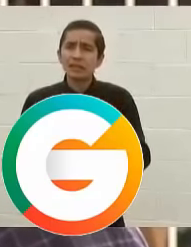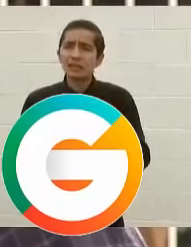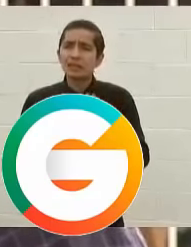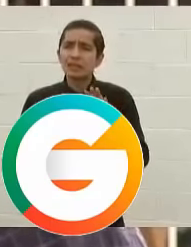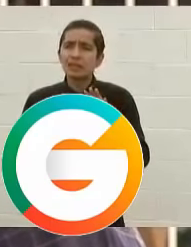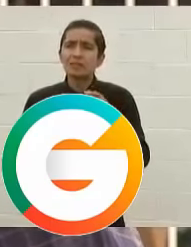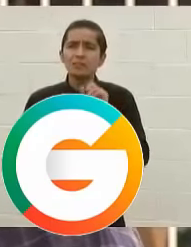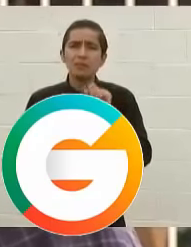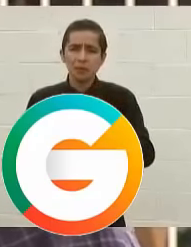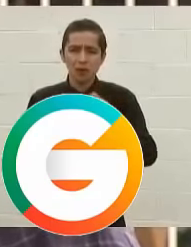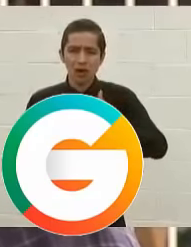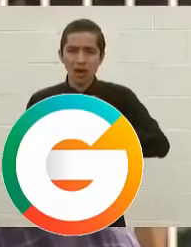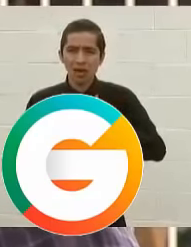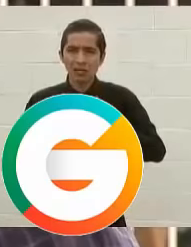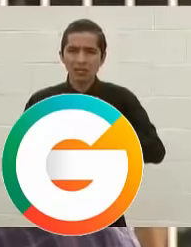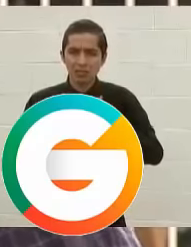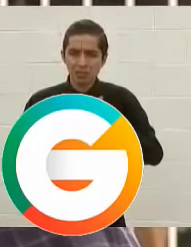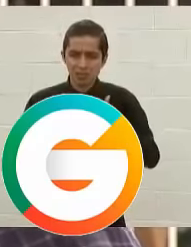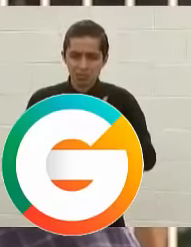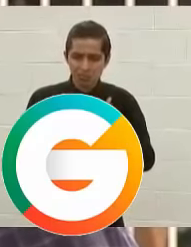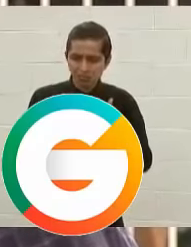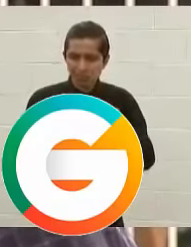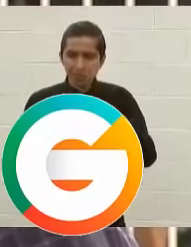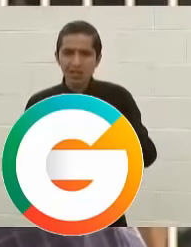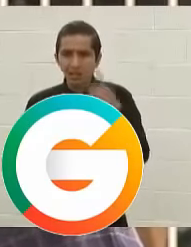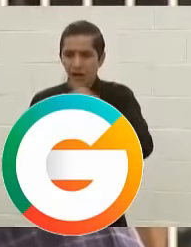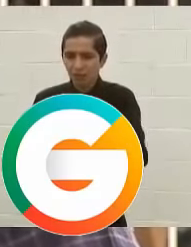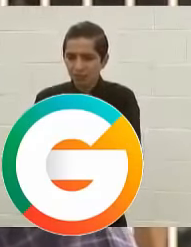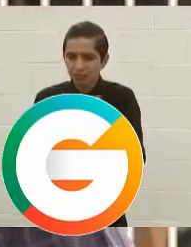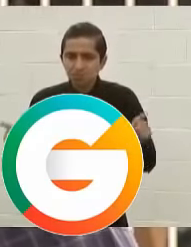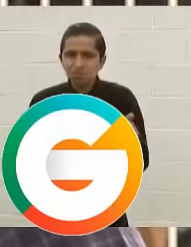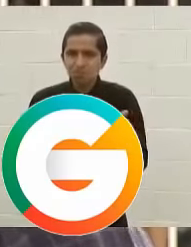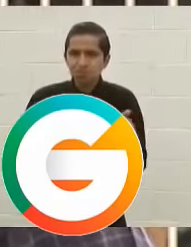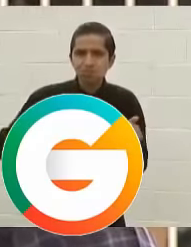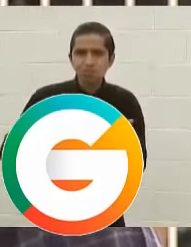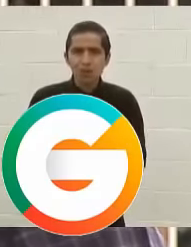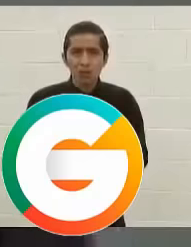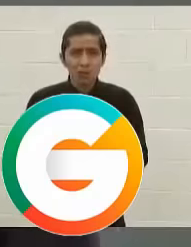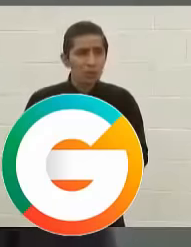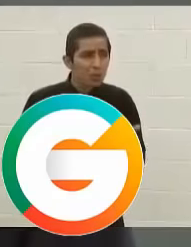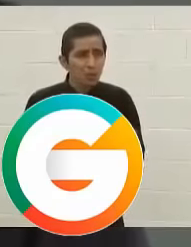Marina y al Ejército para realizar tareas de seguridad pública? Gracias.